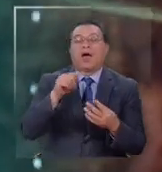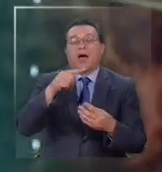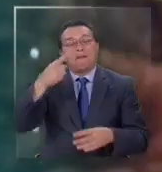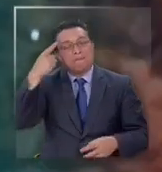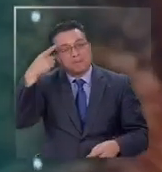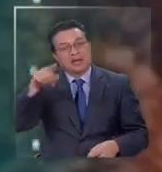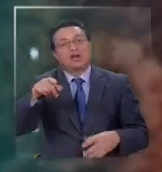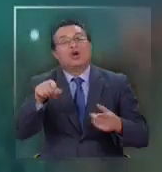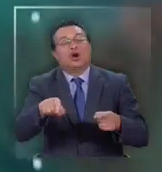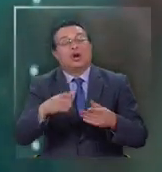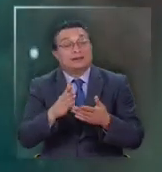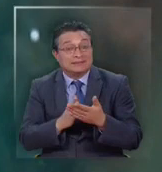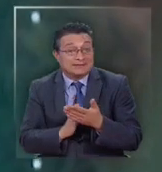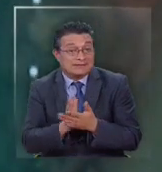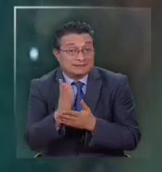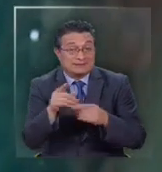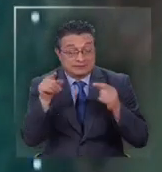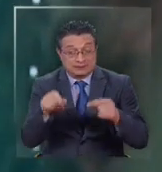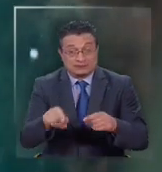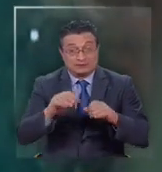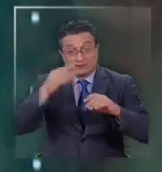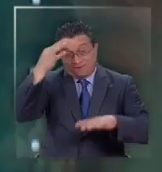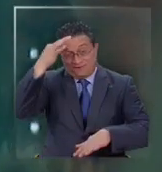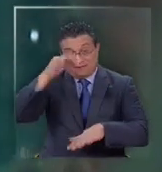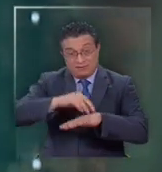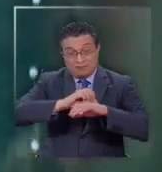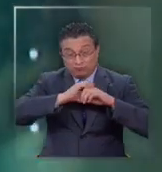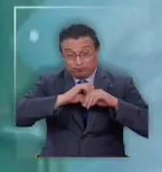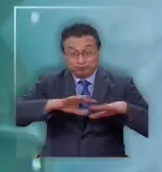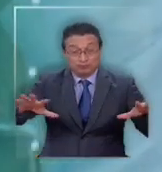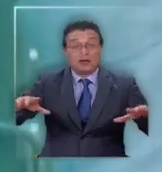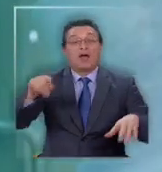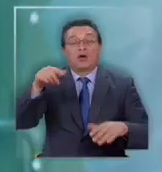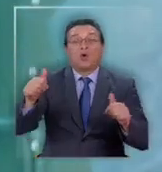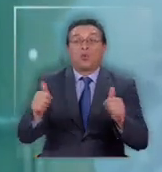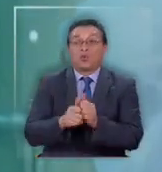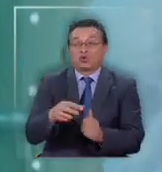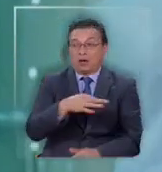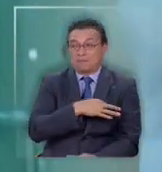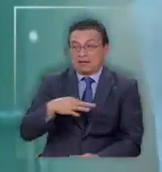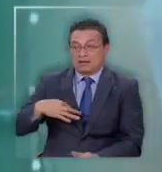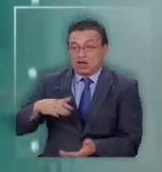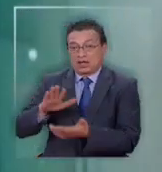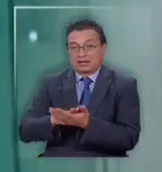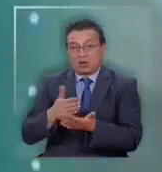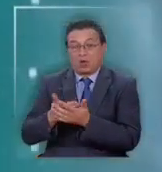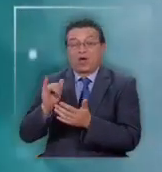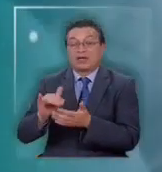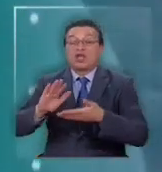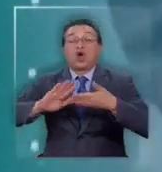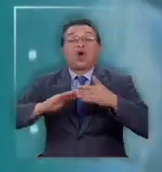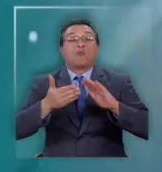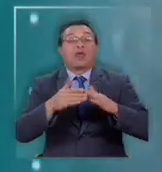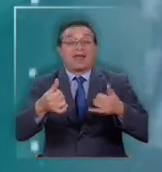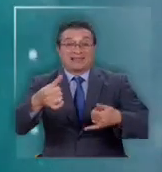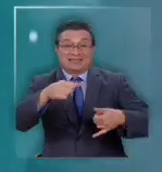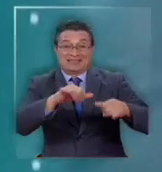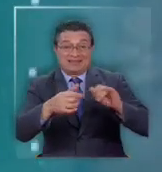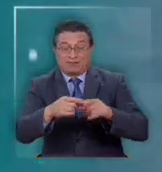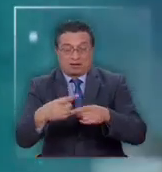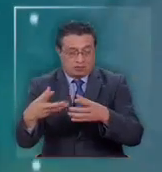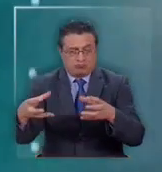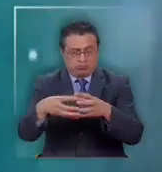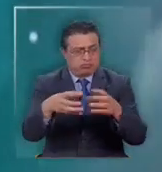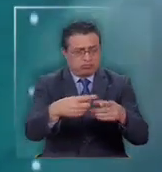parte está esta pandemia nosotros empezamos junto con el ministerio de salud y con la comunidad científica organizada organizada